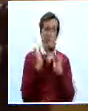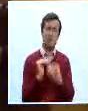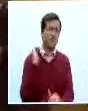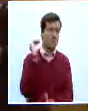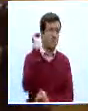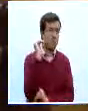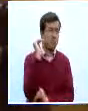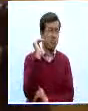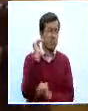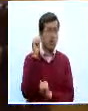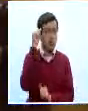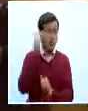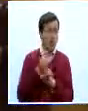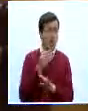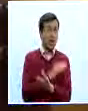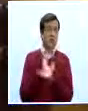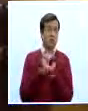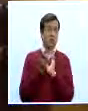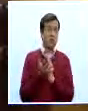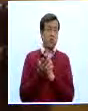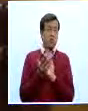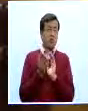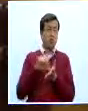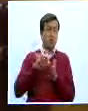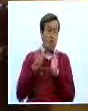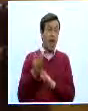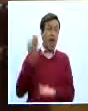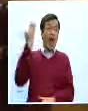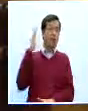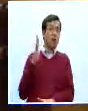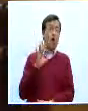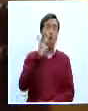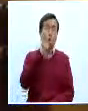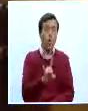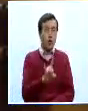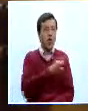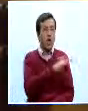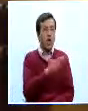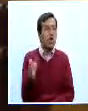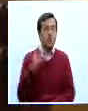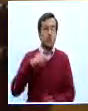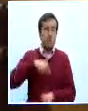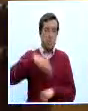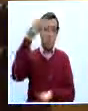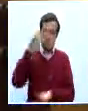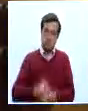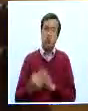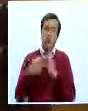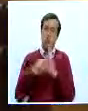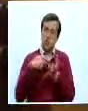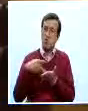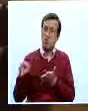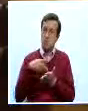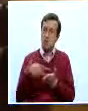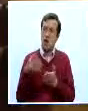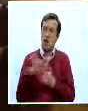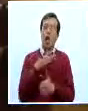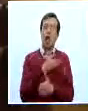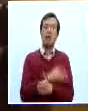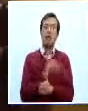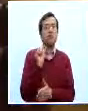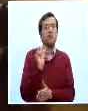revolución ciudadana contarles también que hoy ocho de cada diez Ecuatorianos cumplen a tiempo con sus impuestos cuando En el 2007 solo tres de cada